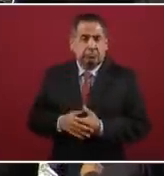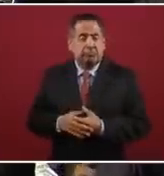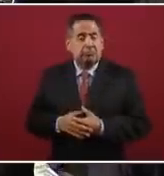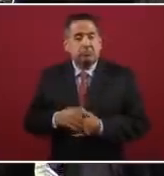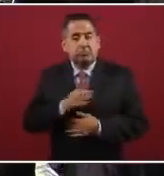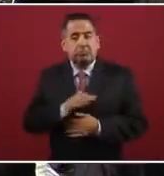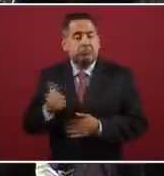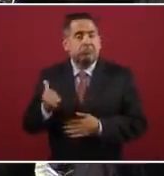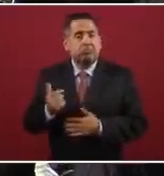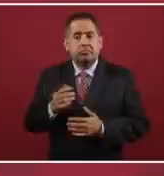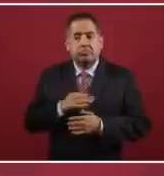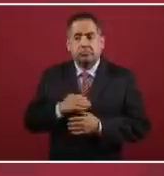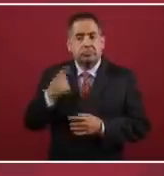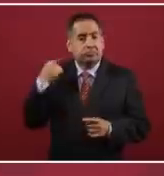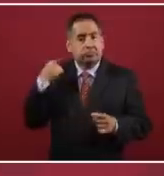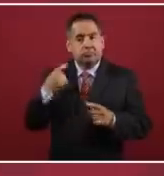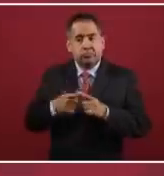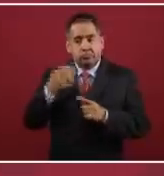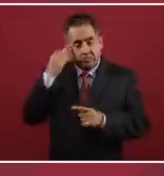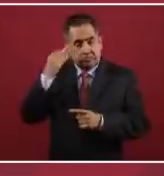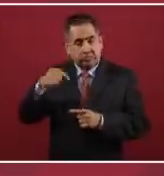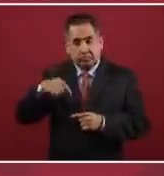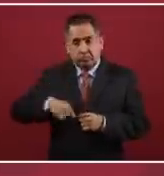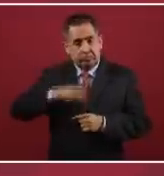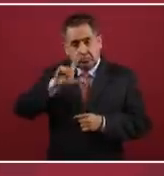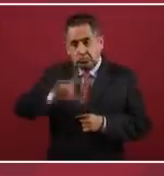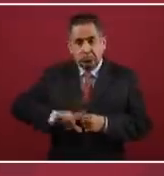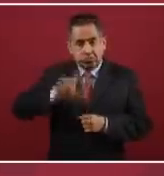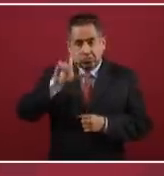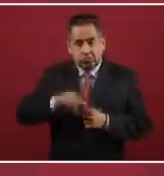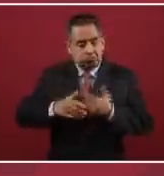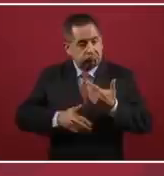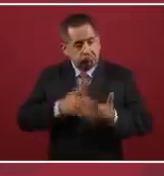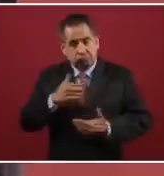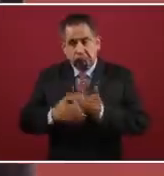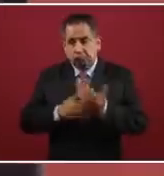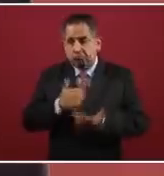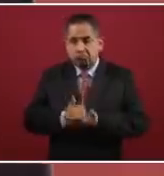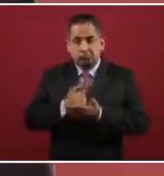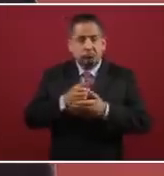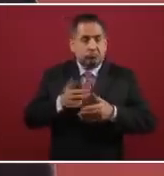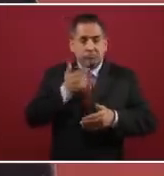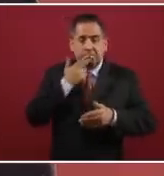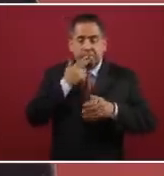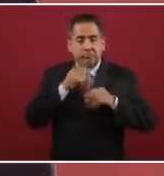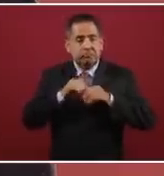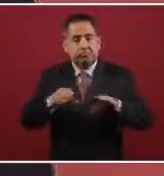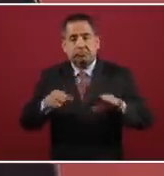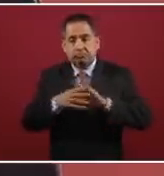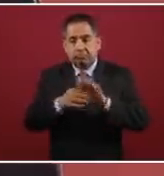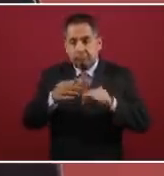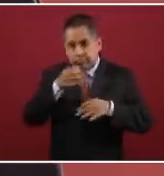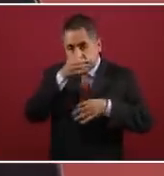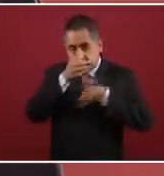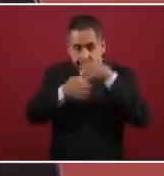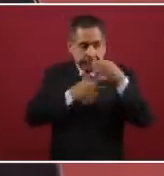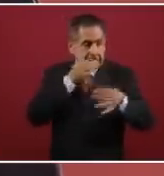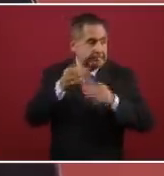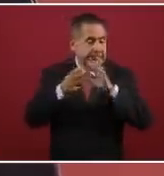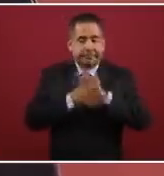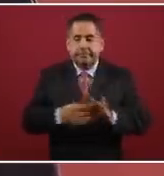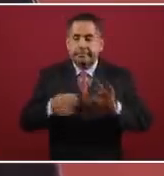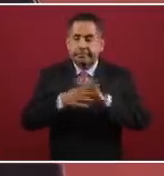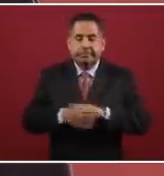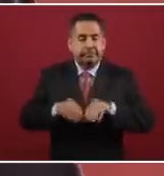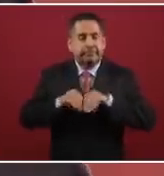llevamos algún tiempo con este programa que ayuda mucho para informar y